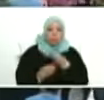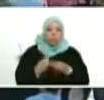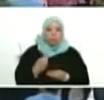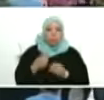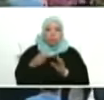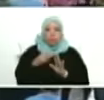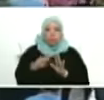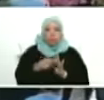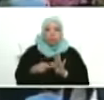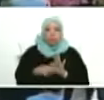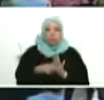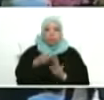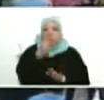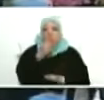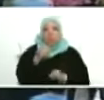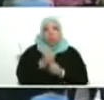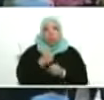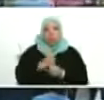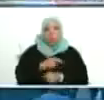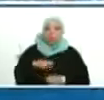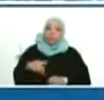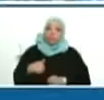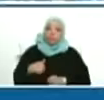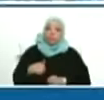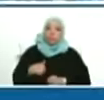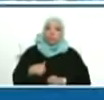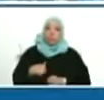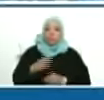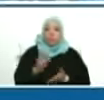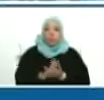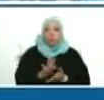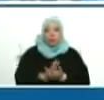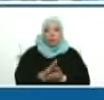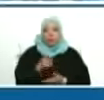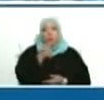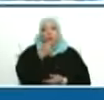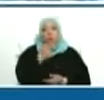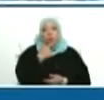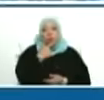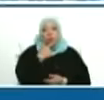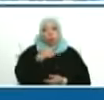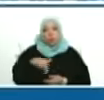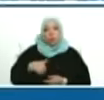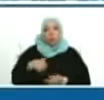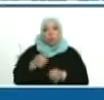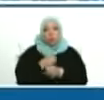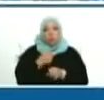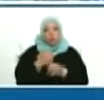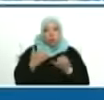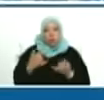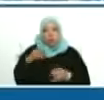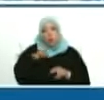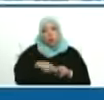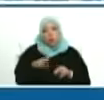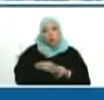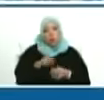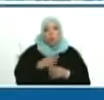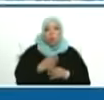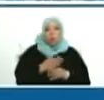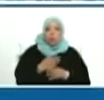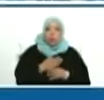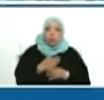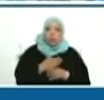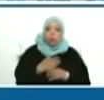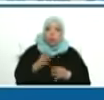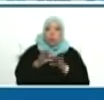instrucción, darle buen vivir a nuestro pueblo y darle tranquilidad. Qué bonito es ver aquí a todos estos niños y todas estas niñas compartiendo con